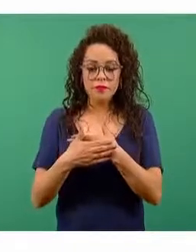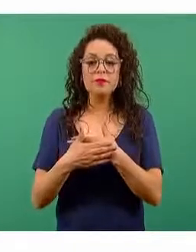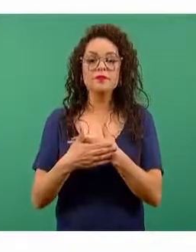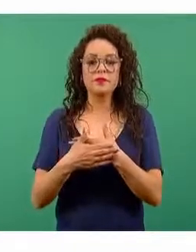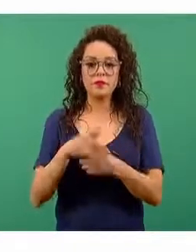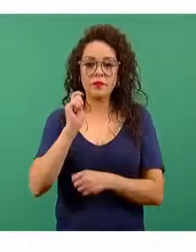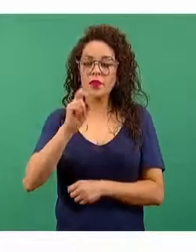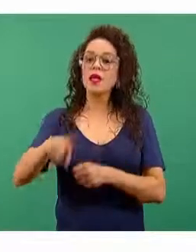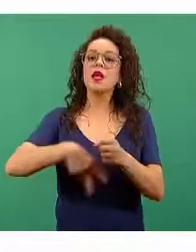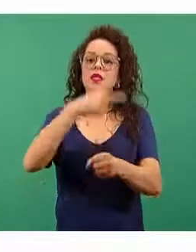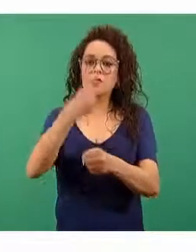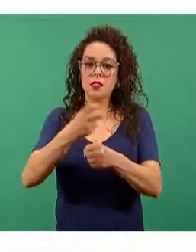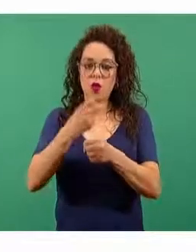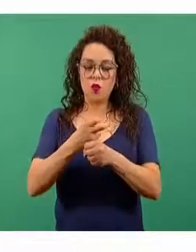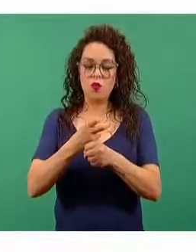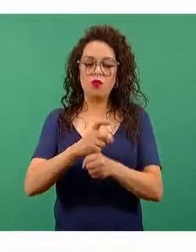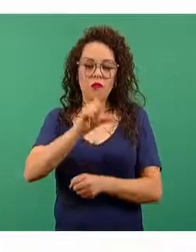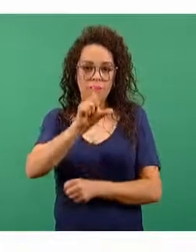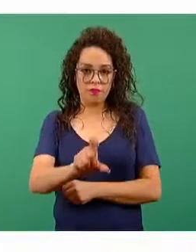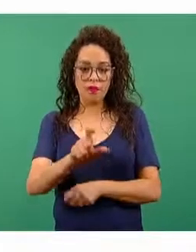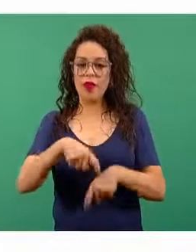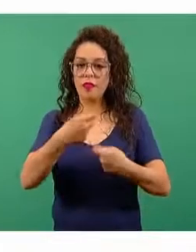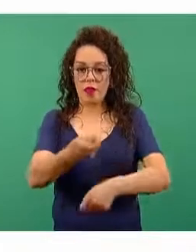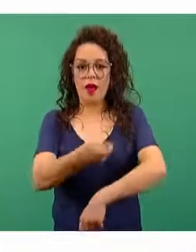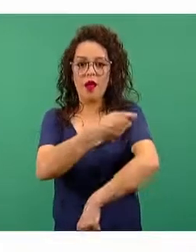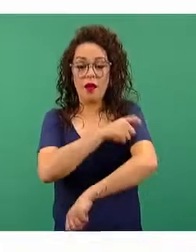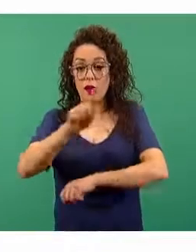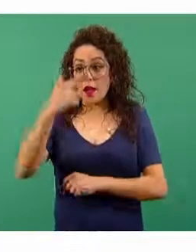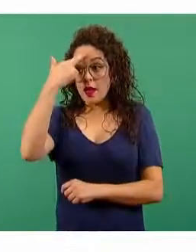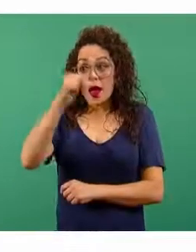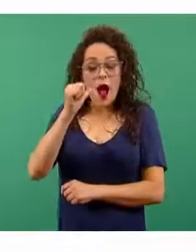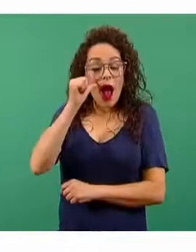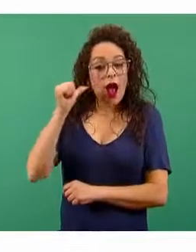su segunda dosis. Recordar que ayer llegaron